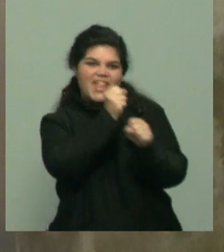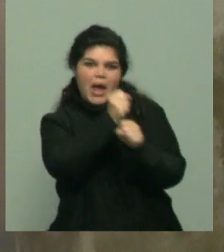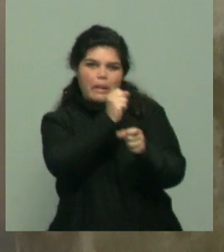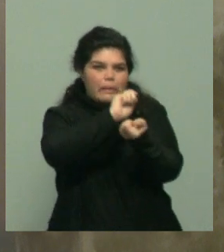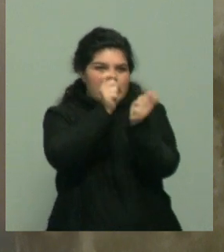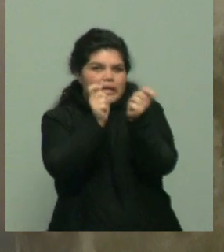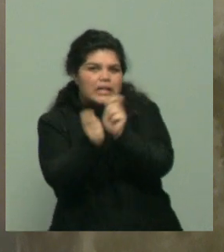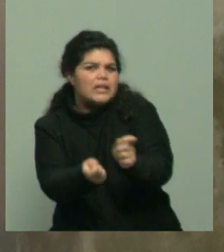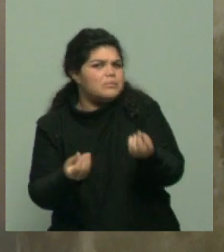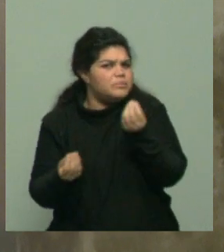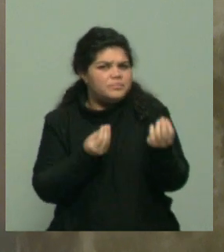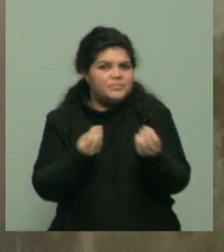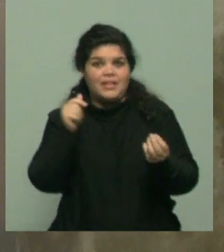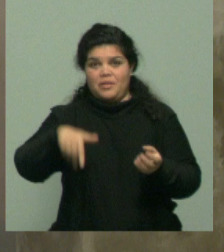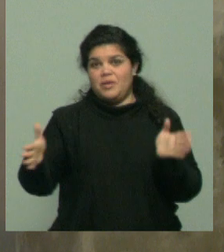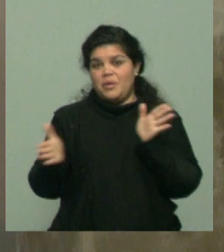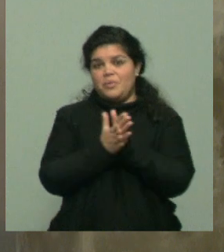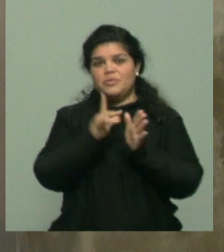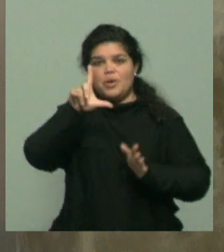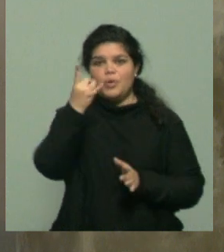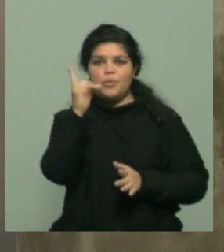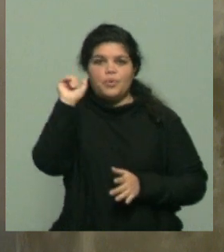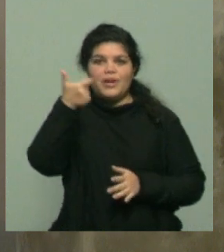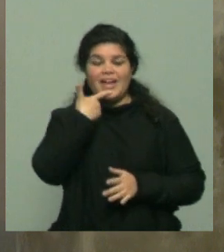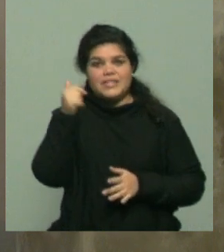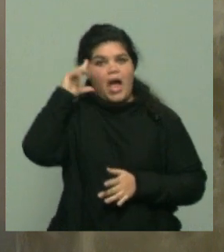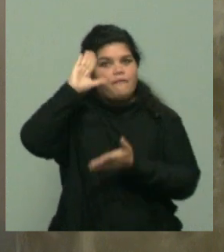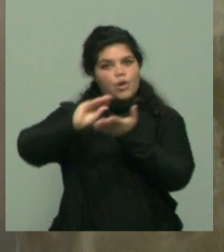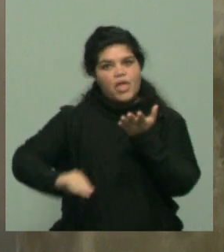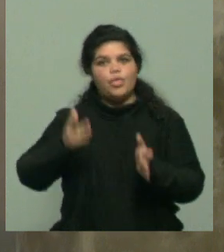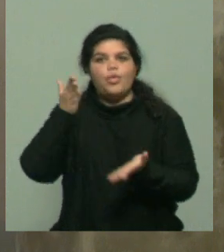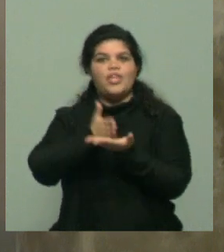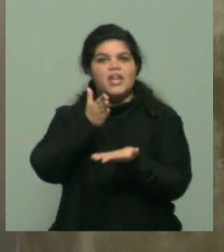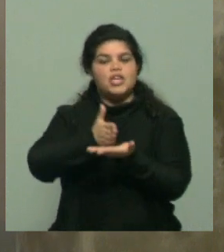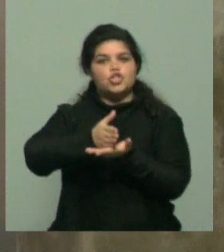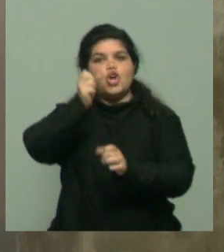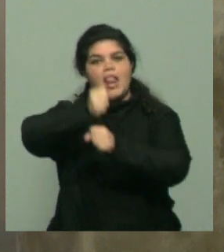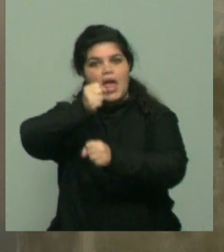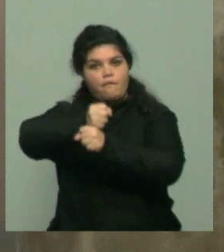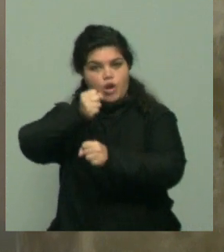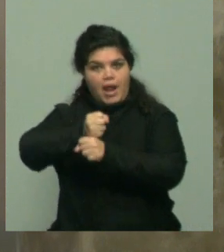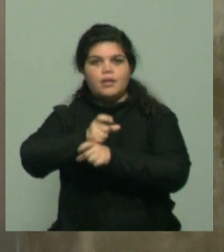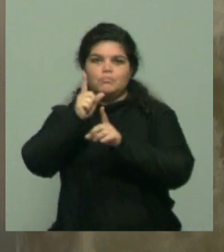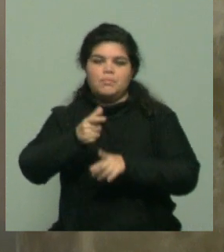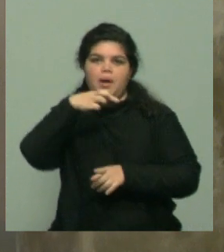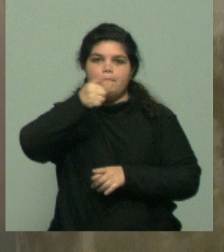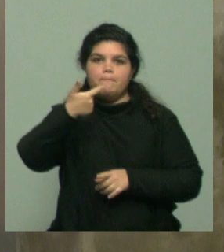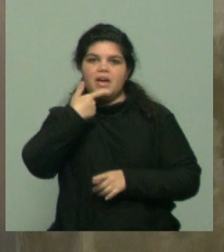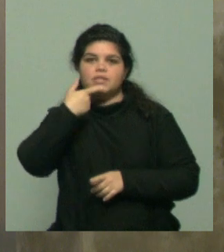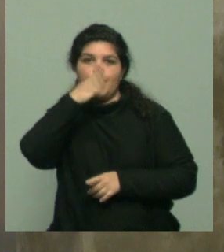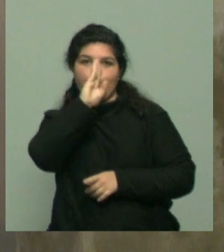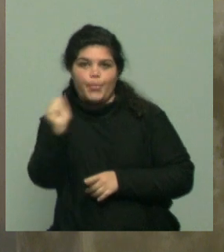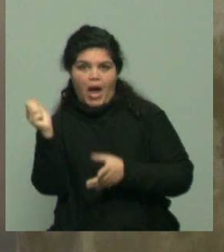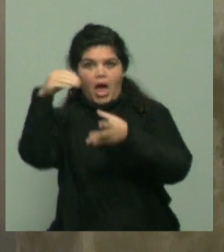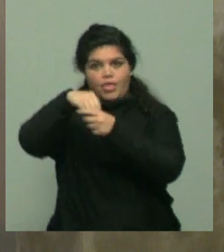Lo vamos a hacer con Lucas Batistón, que es abogado, especialista en Derecho Laboral, socio de PASBA Abogados, miembro de la